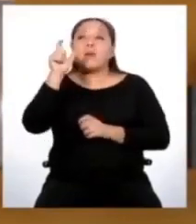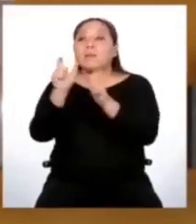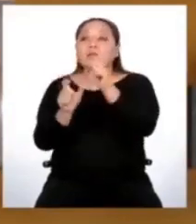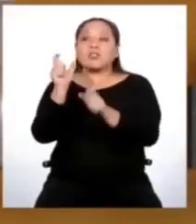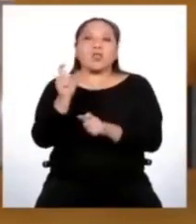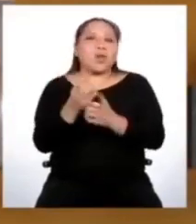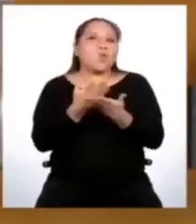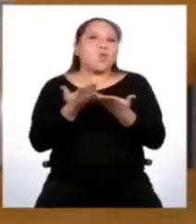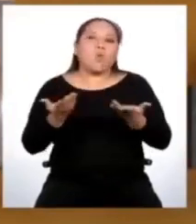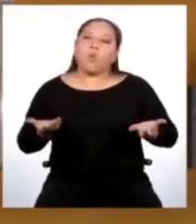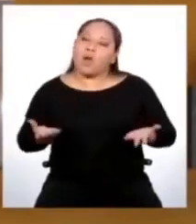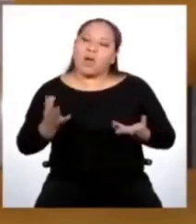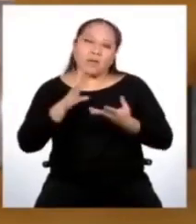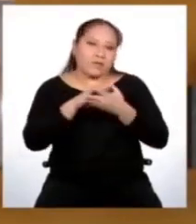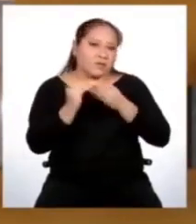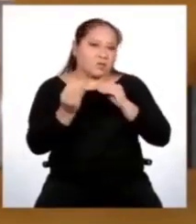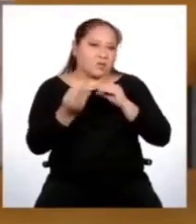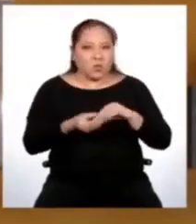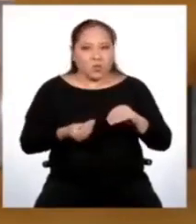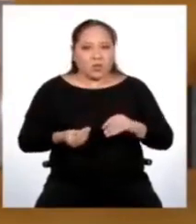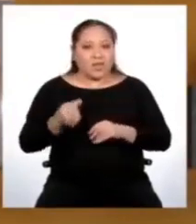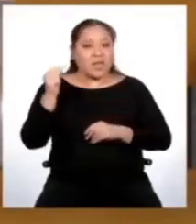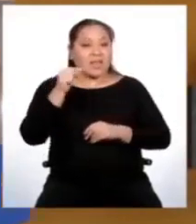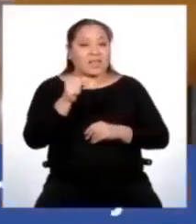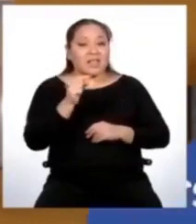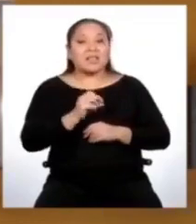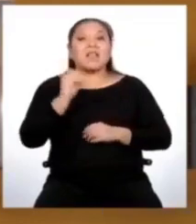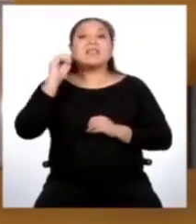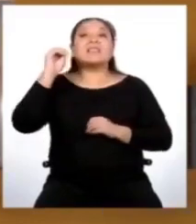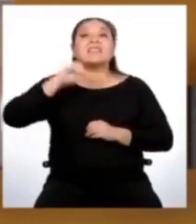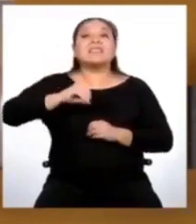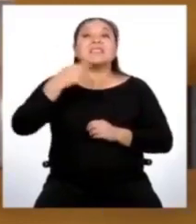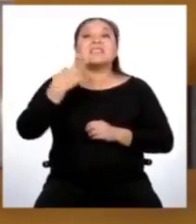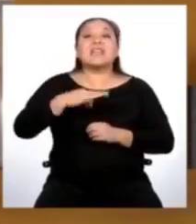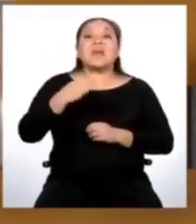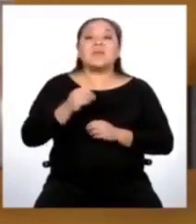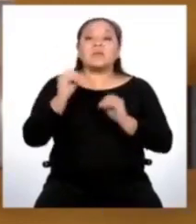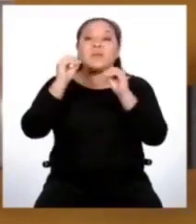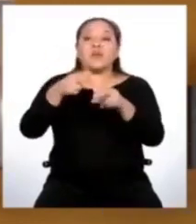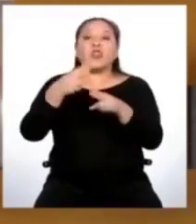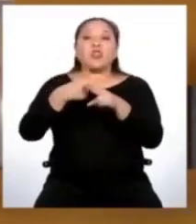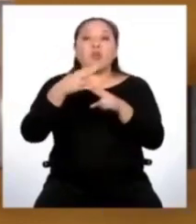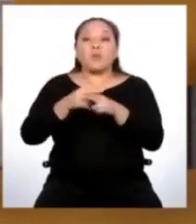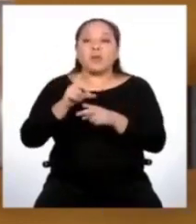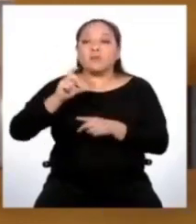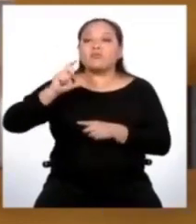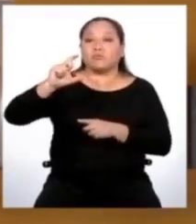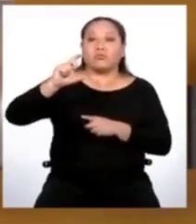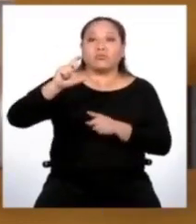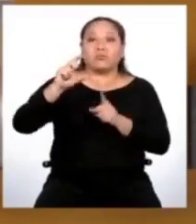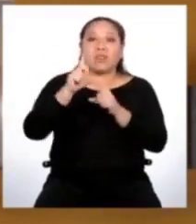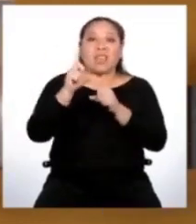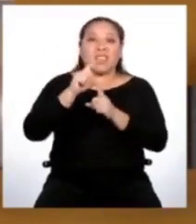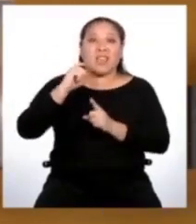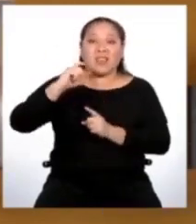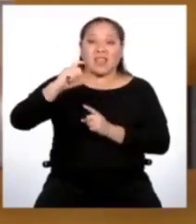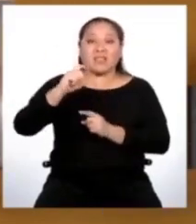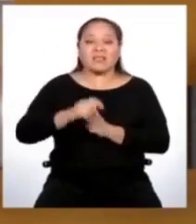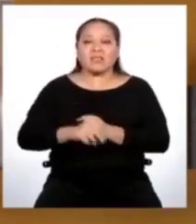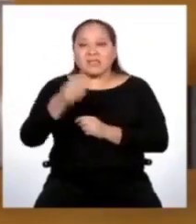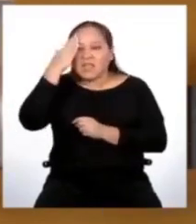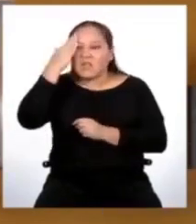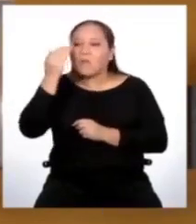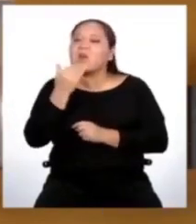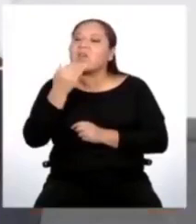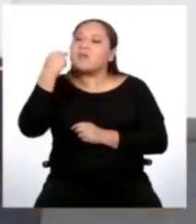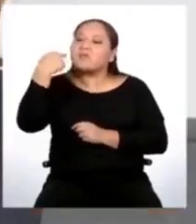no hay historia. En el guión se deben colocar siempre sus nombres. Estos se colocan en mayúscula y permiten identificar cada vez que participan del